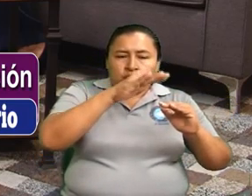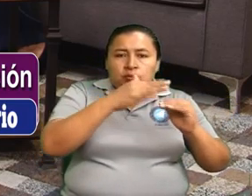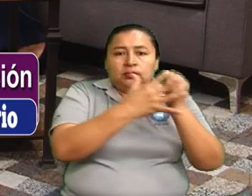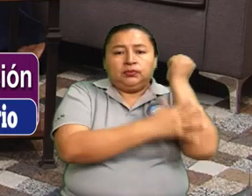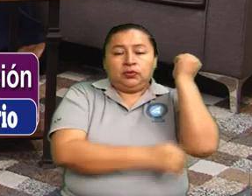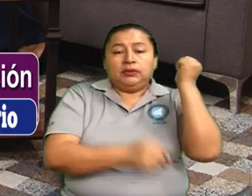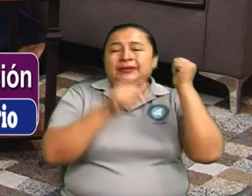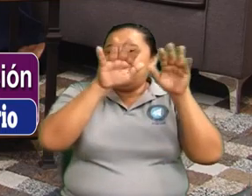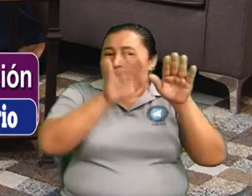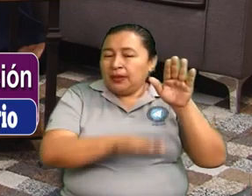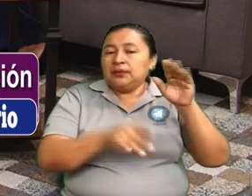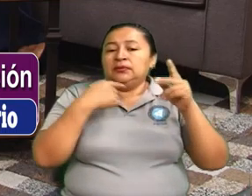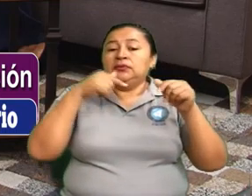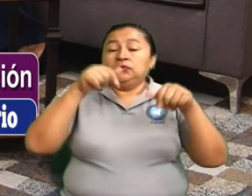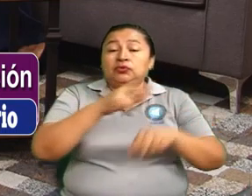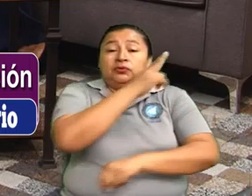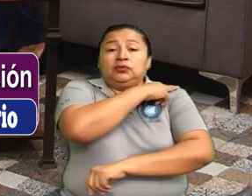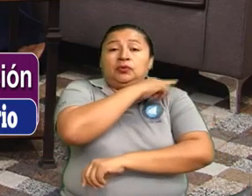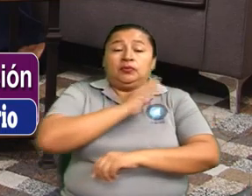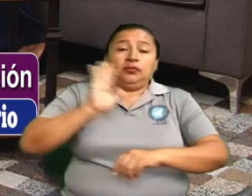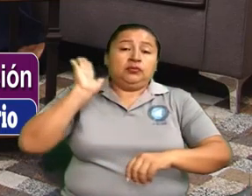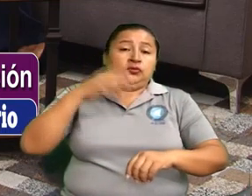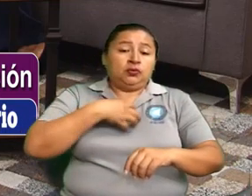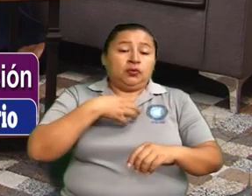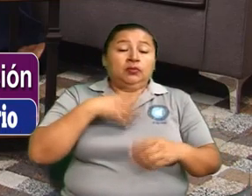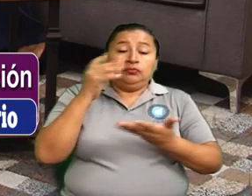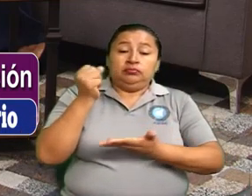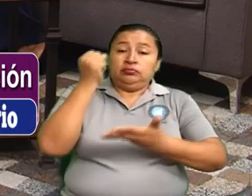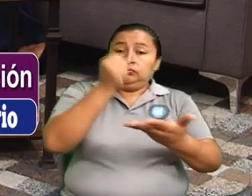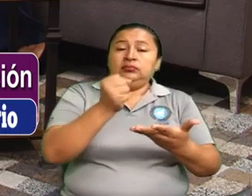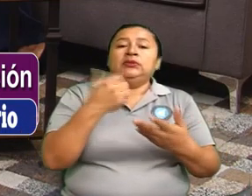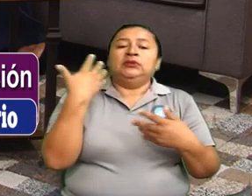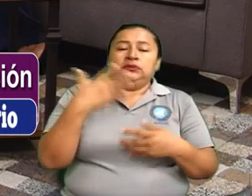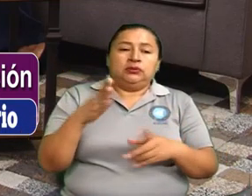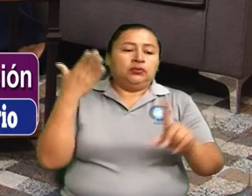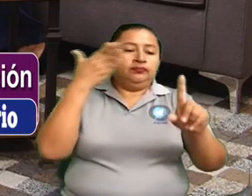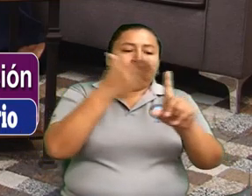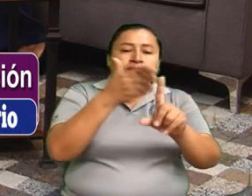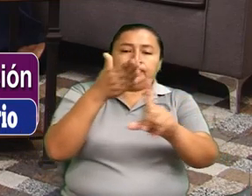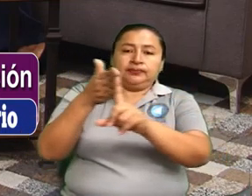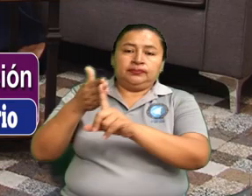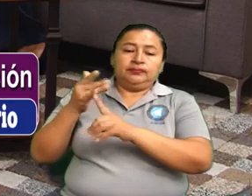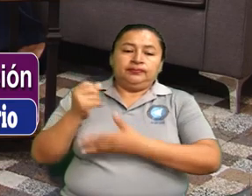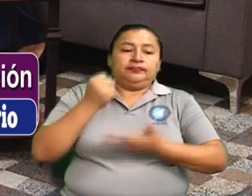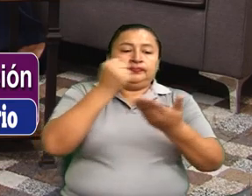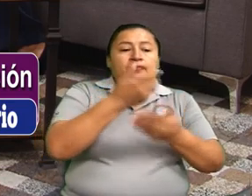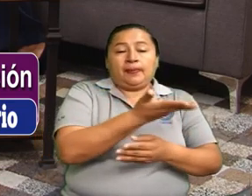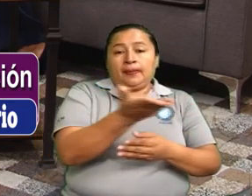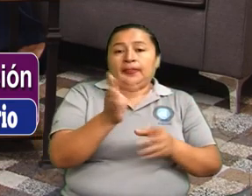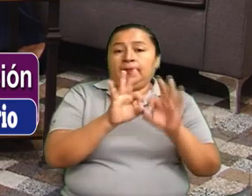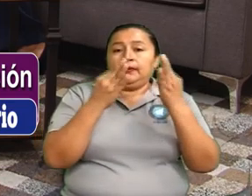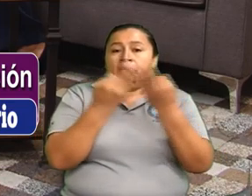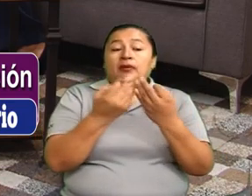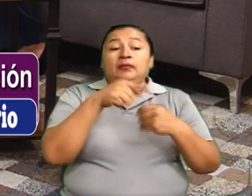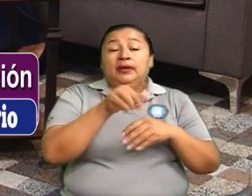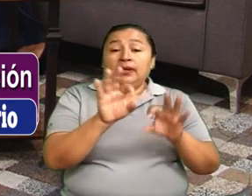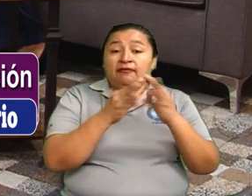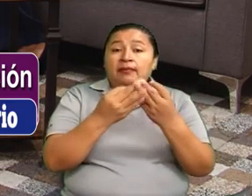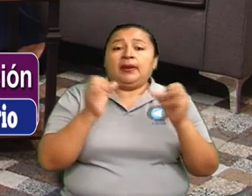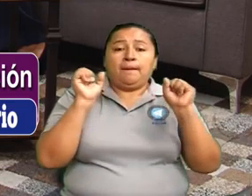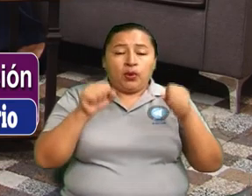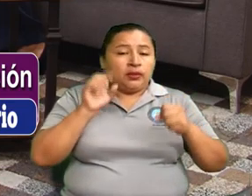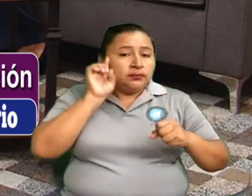comandante, con esos hechos concretos, con ese compromiso, con esas inversiones, entonces va directamente a invertir en las familias para que las familias puedan salir